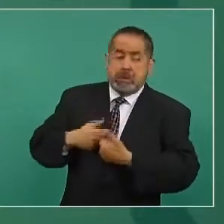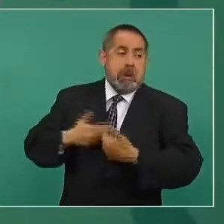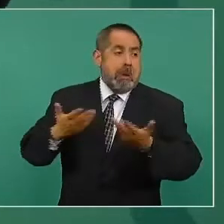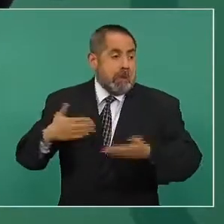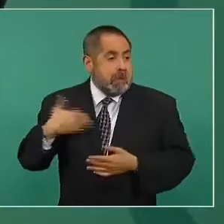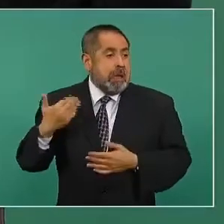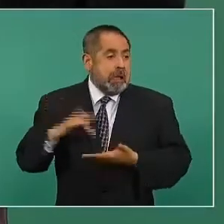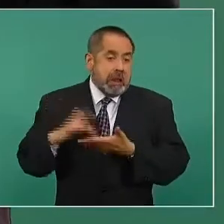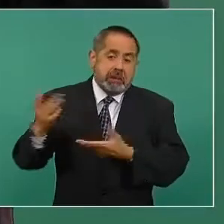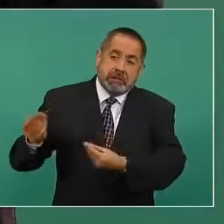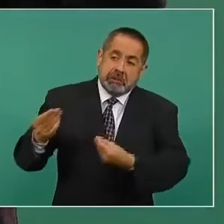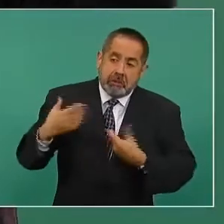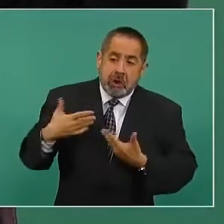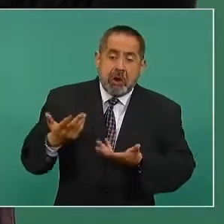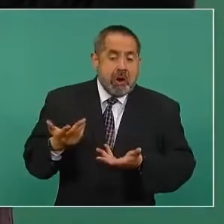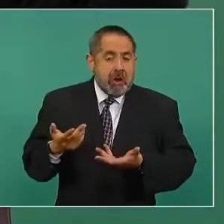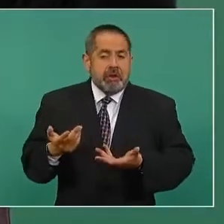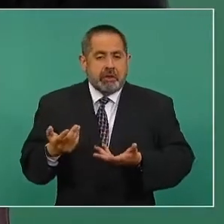que tenían